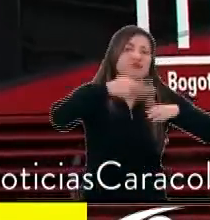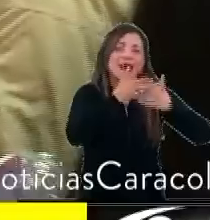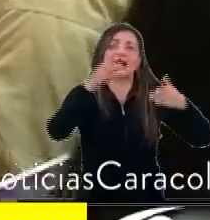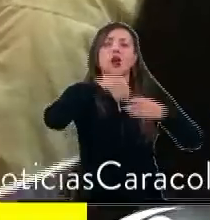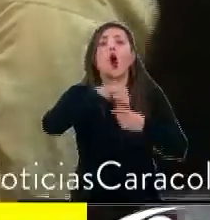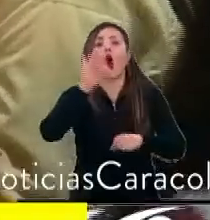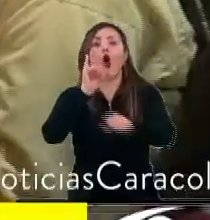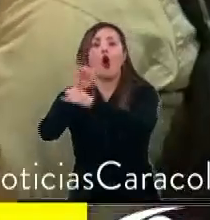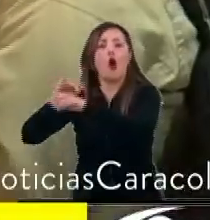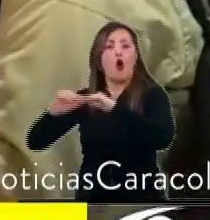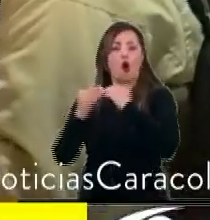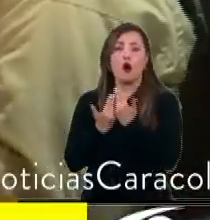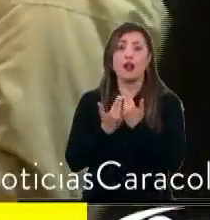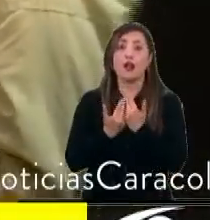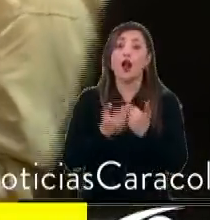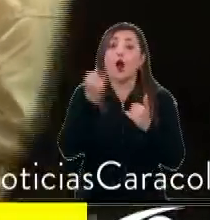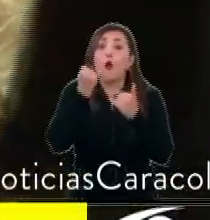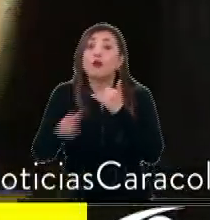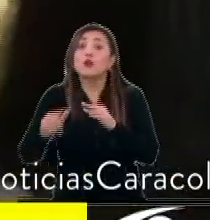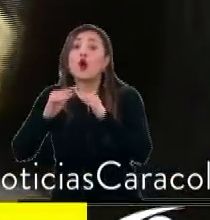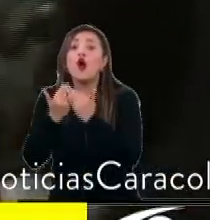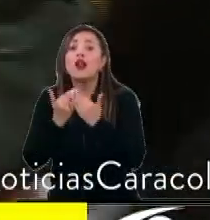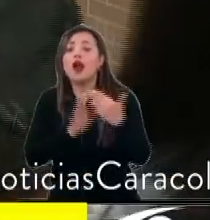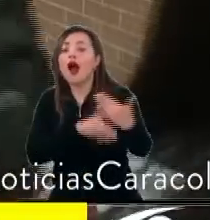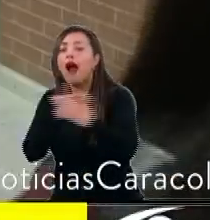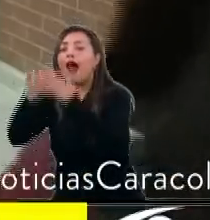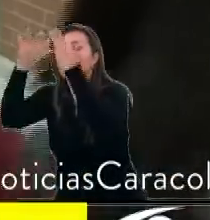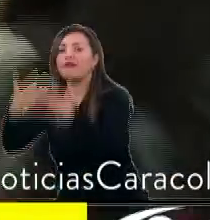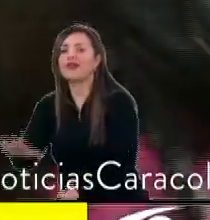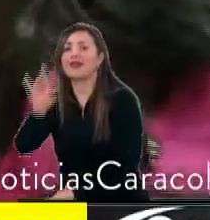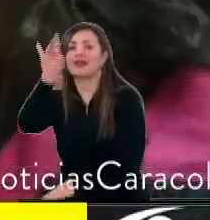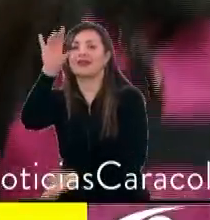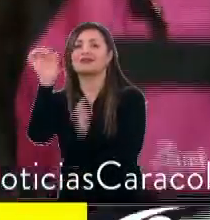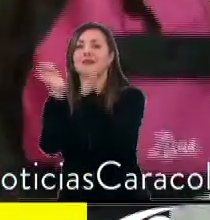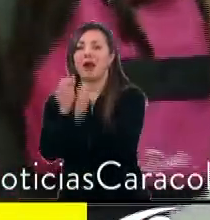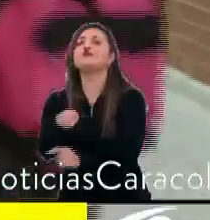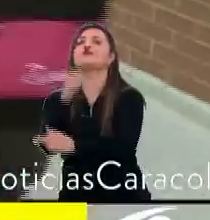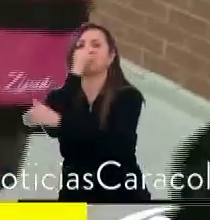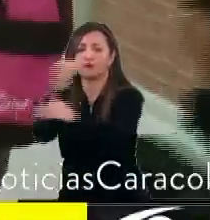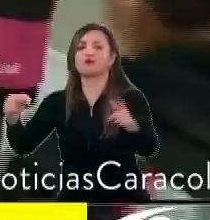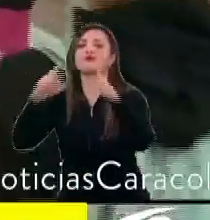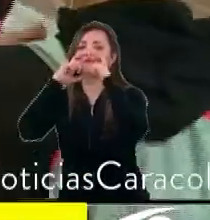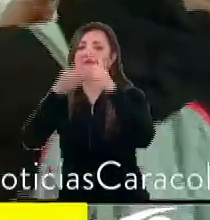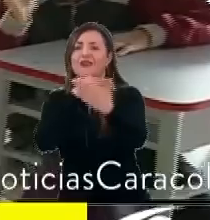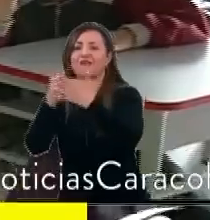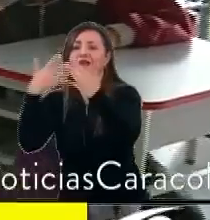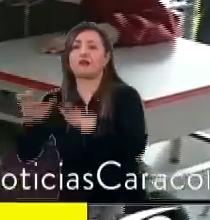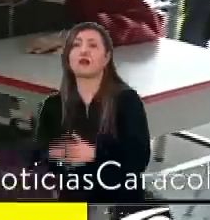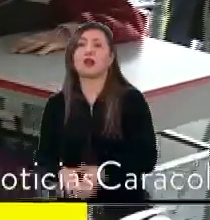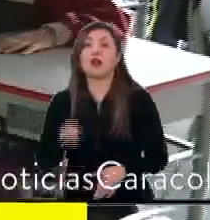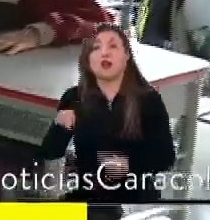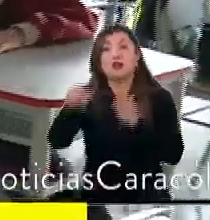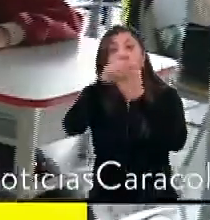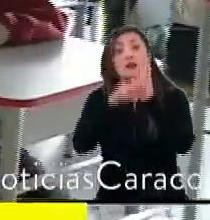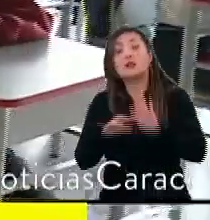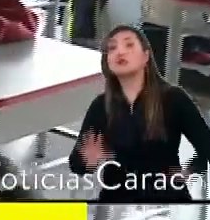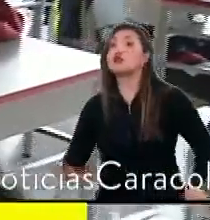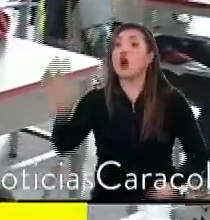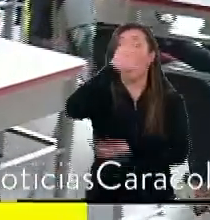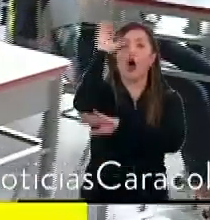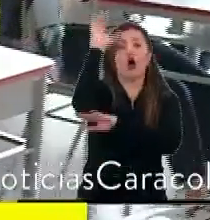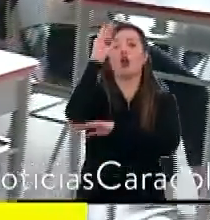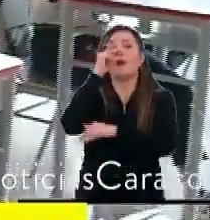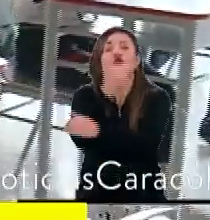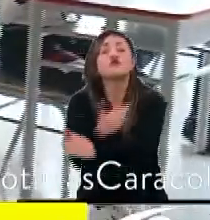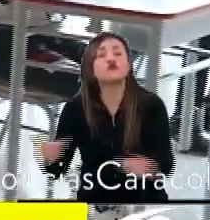este último, la medida será obligatoria hasta el próximo 15 de mayo. La medida no es para todo el país. La medida de los